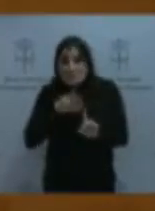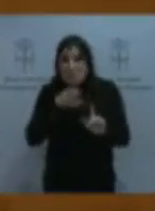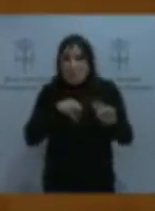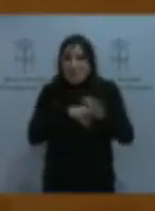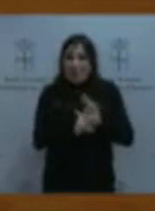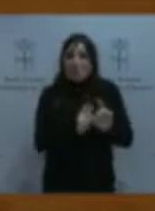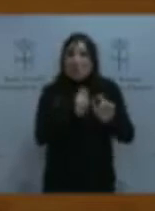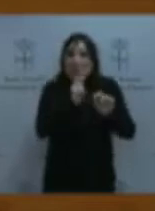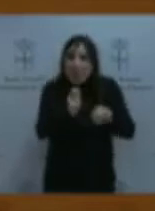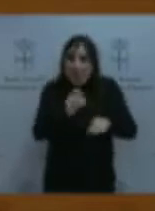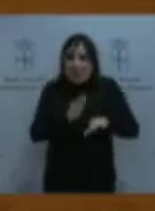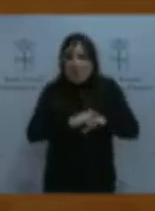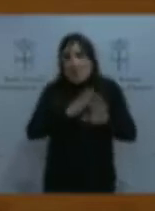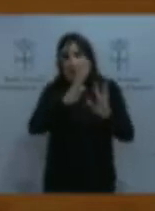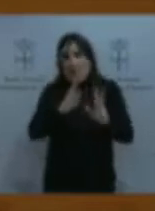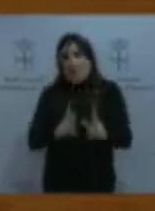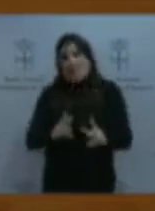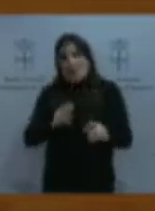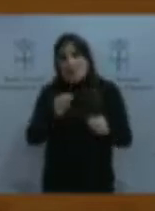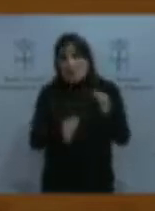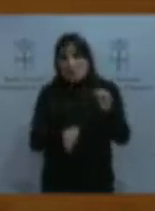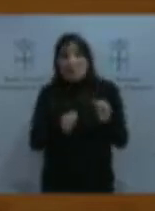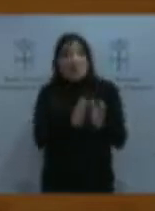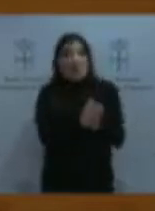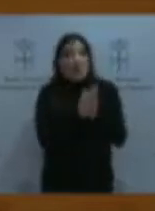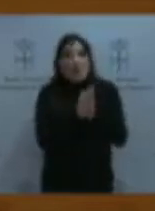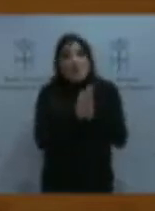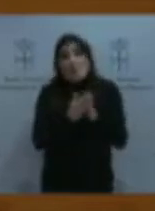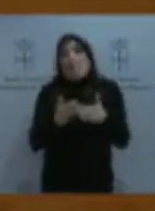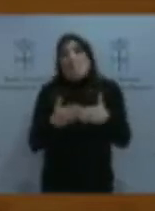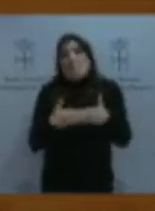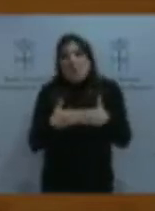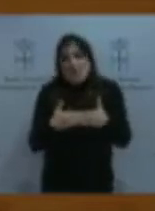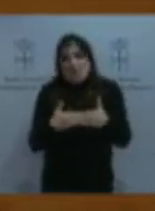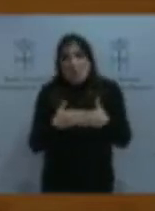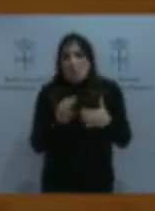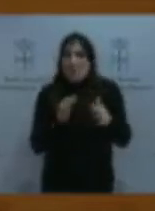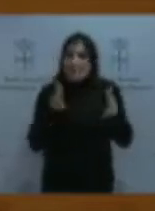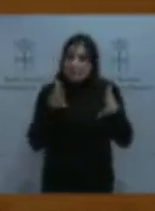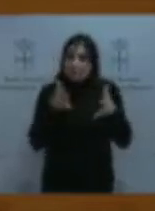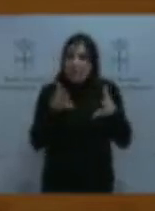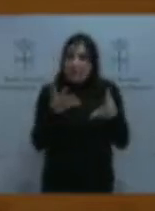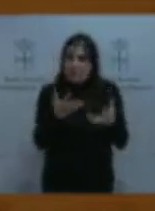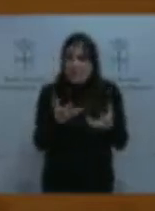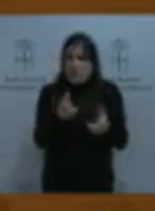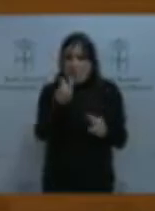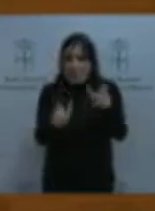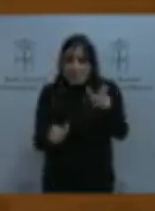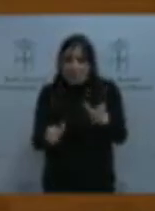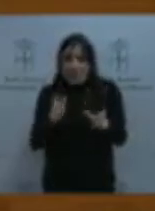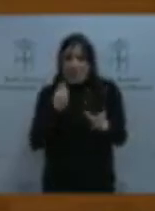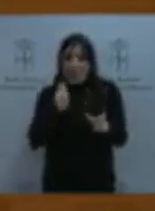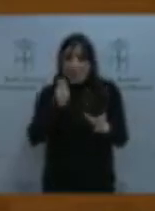les pido que, como mínimo, tómense en serio a jueces y fiscales antes de que esta legislatura quede sentenciada. Gracias.